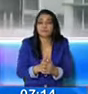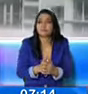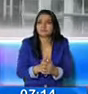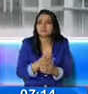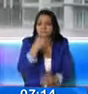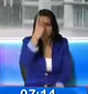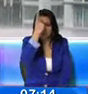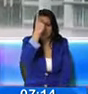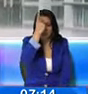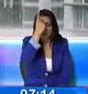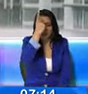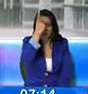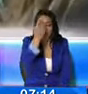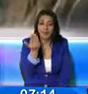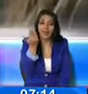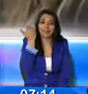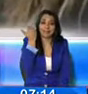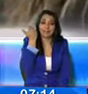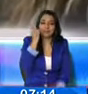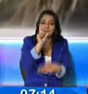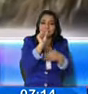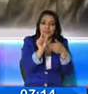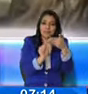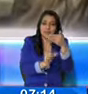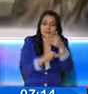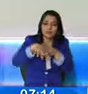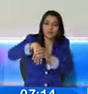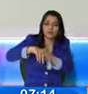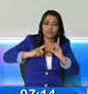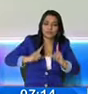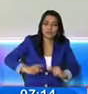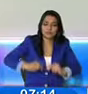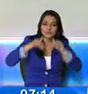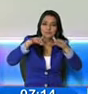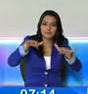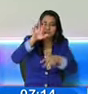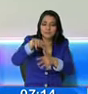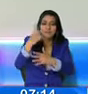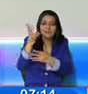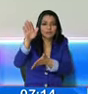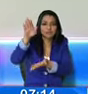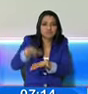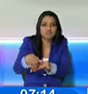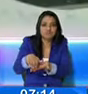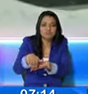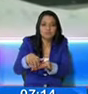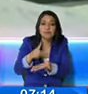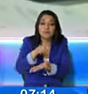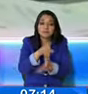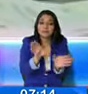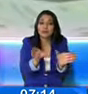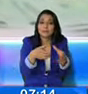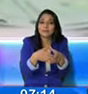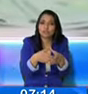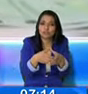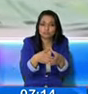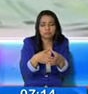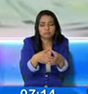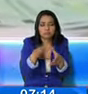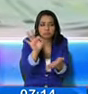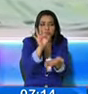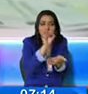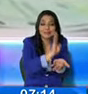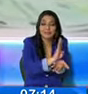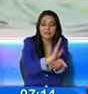esta deuda fue dado de baja de los estados financieros del Fondo de Salud en septiembre del 2016, luego de que una comisión conformada entre el IES y